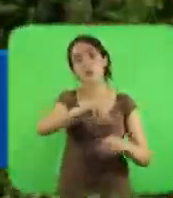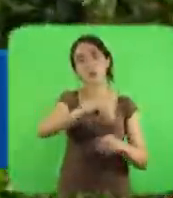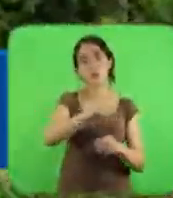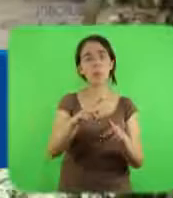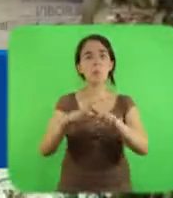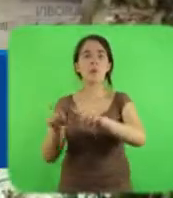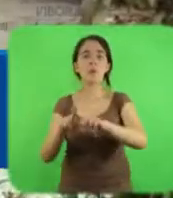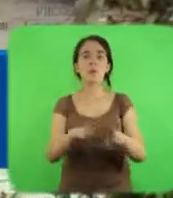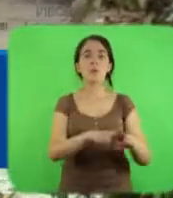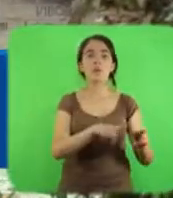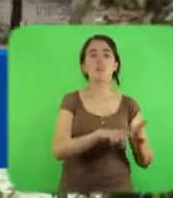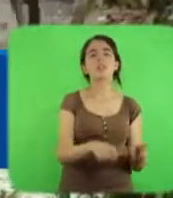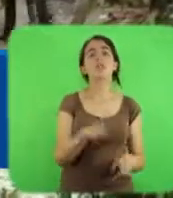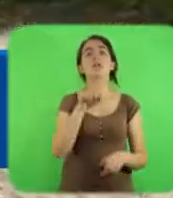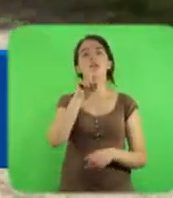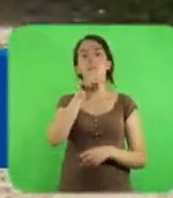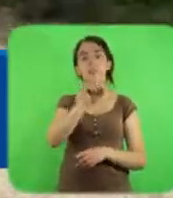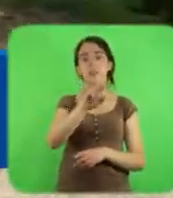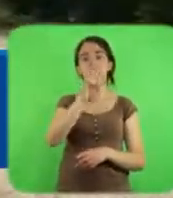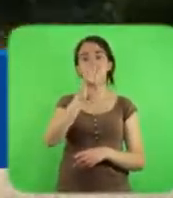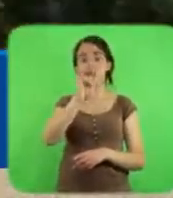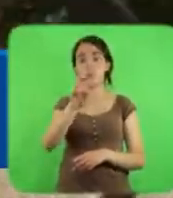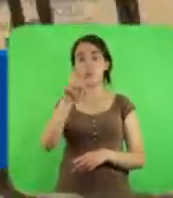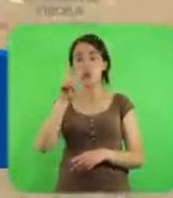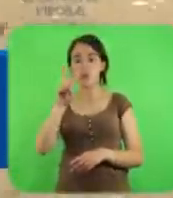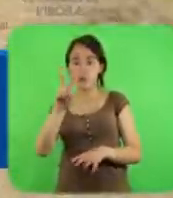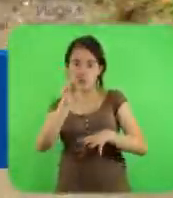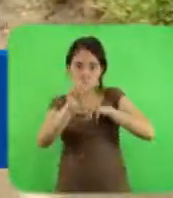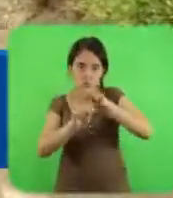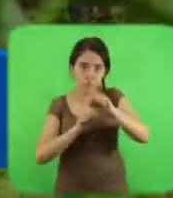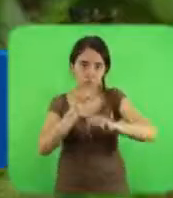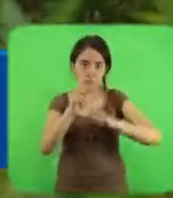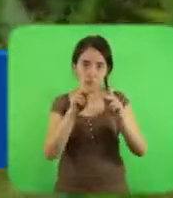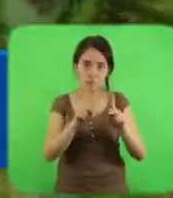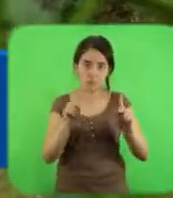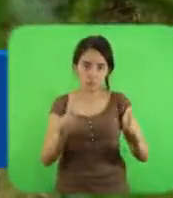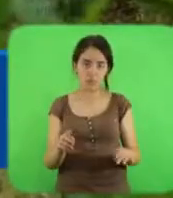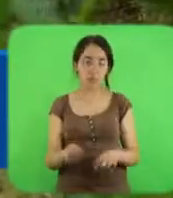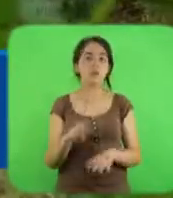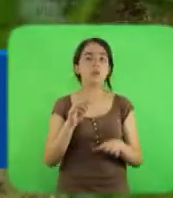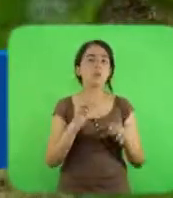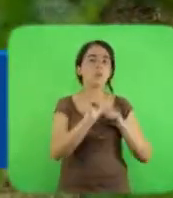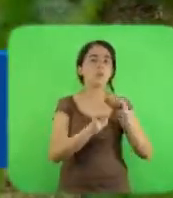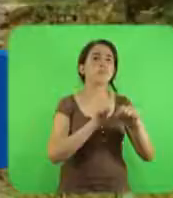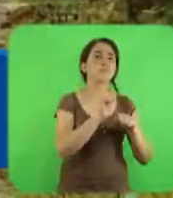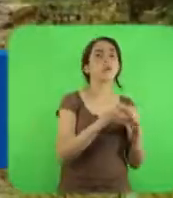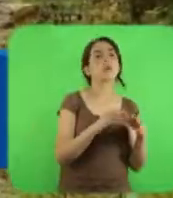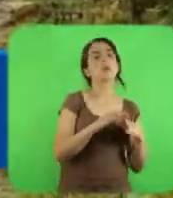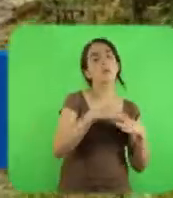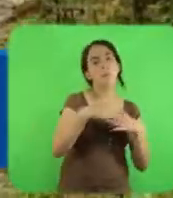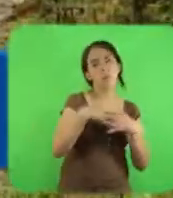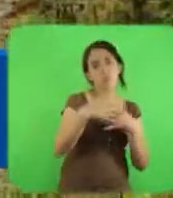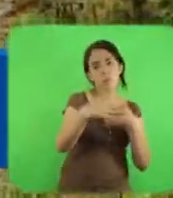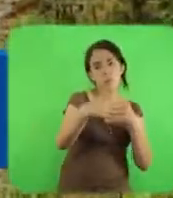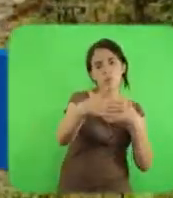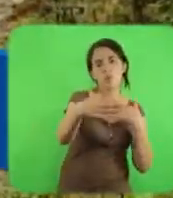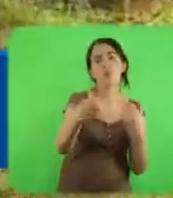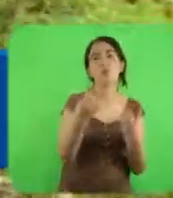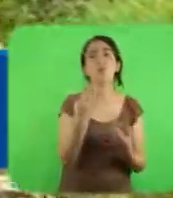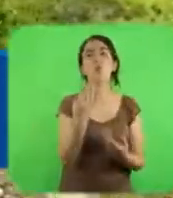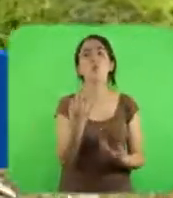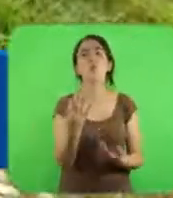de 192 pedalistas. En total, fueron 60 kilómetros recorridos, los cuales culminaron en la vereda Campo